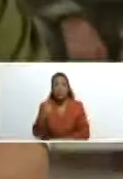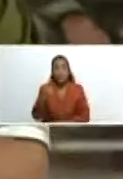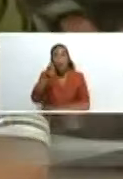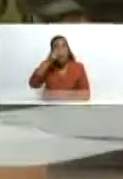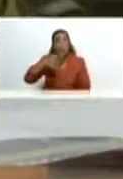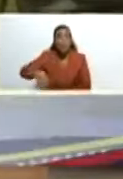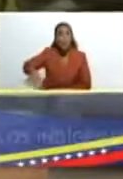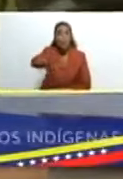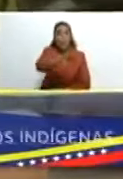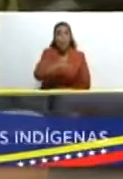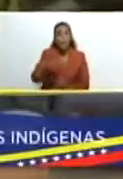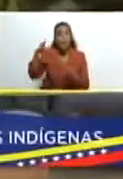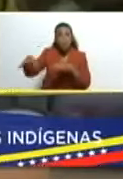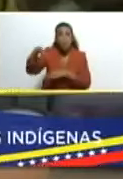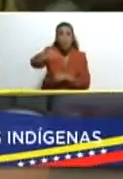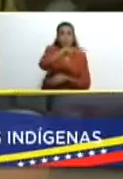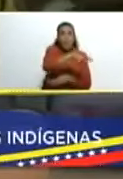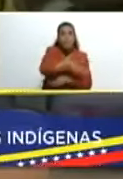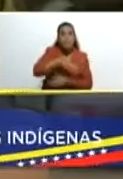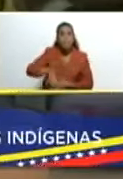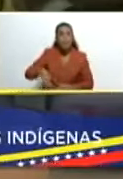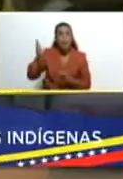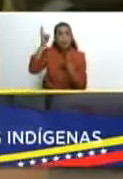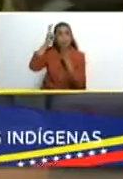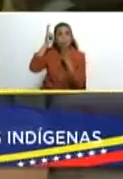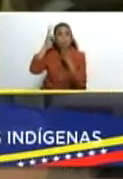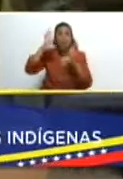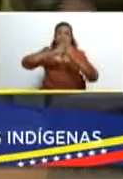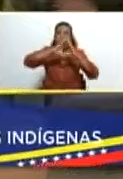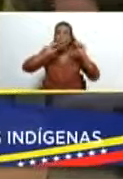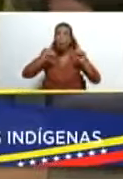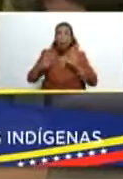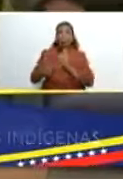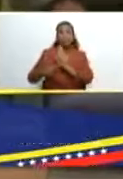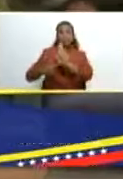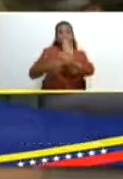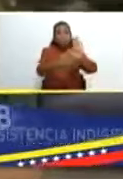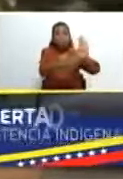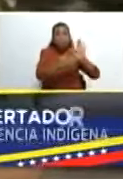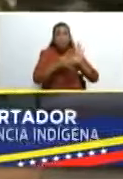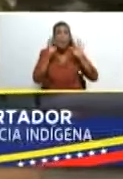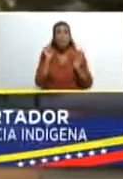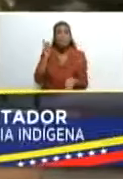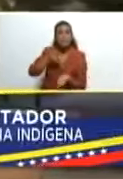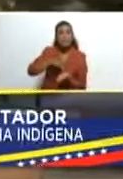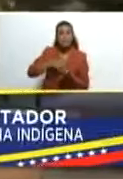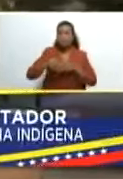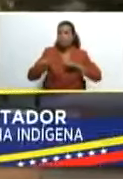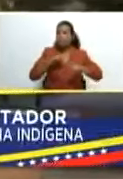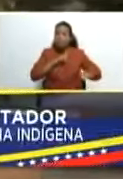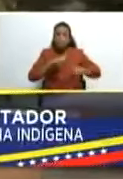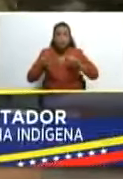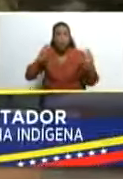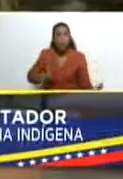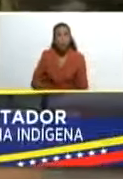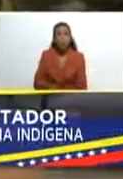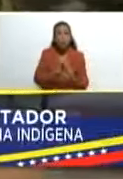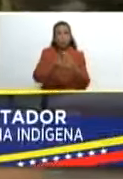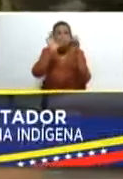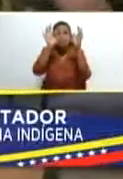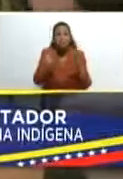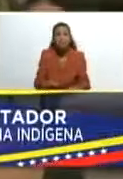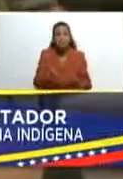pueblos indígenas en Venezuela estuvo en representación y participación en este encuentro